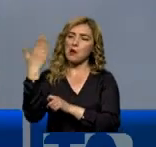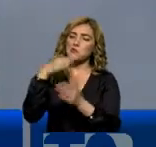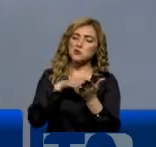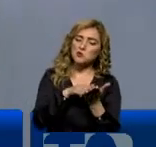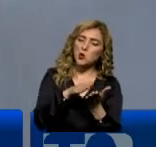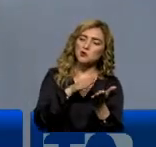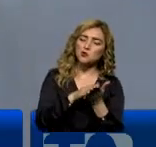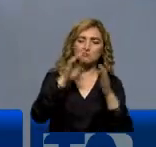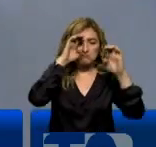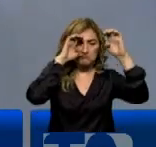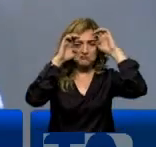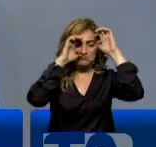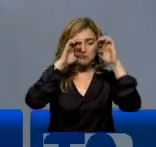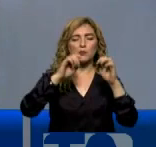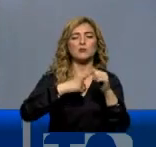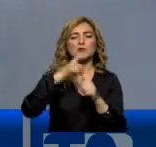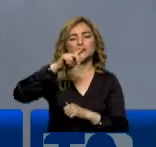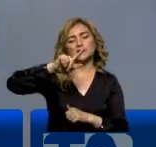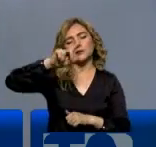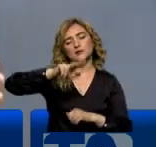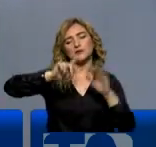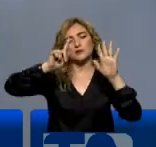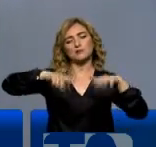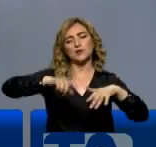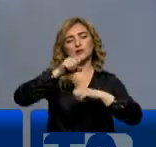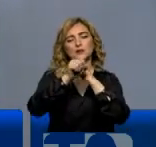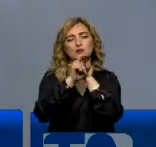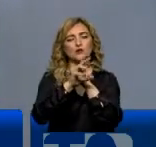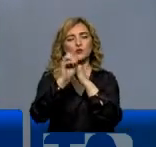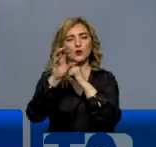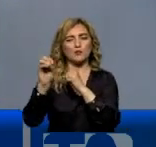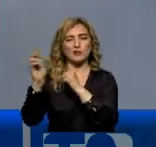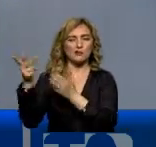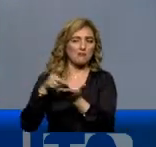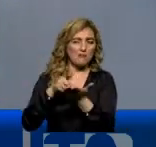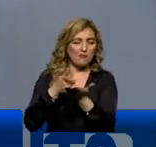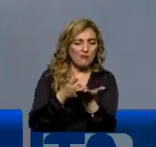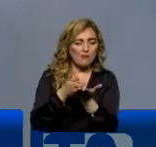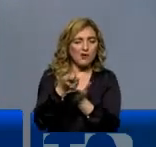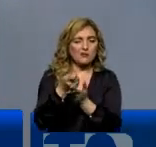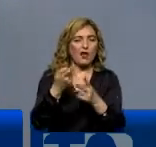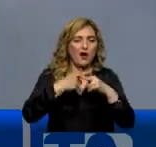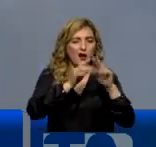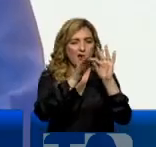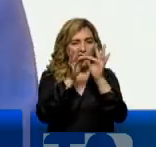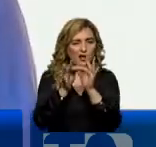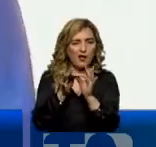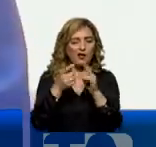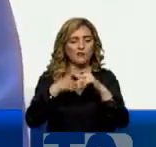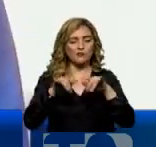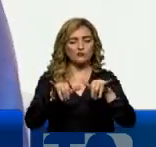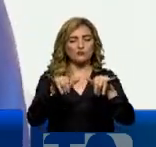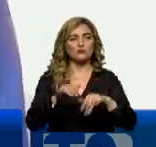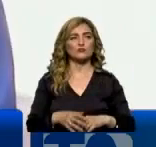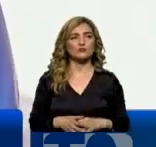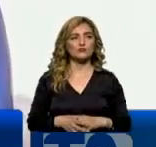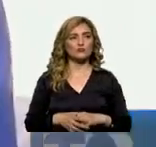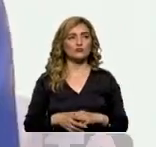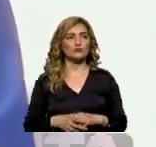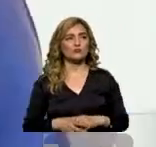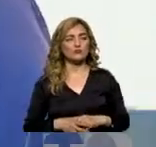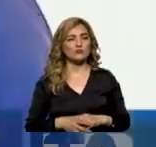de 2020 para costear los gastos de reparación y mantenimiento. Esto fue lo que dijo, escuchemos. Hay que precautelar